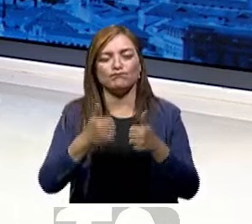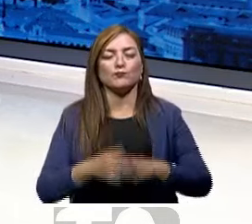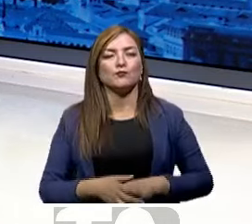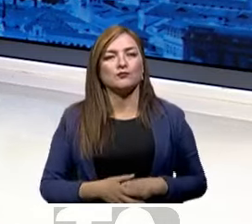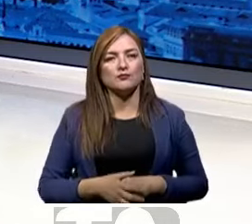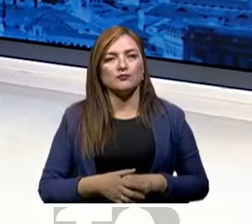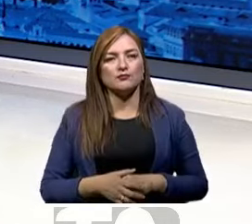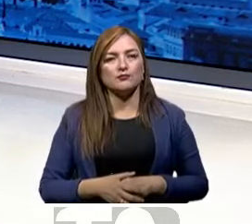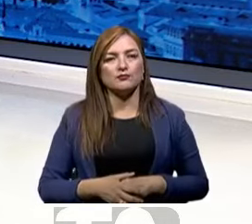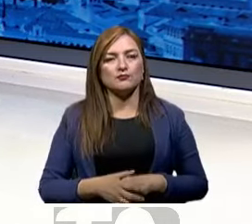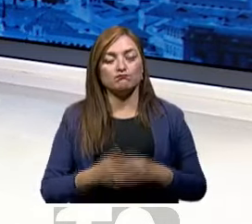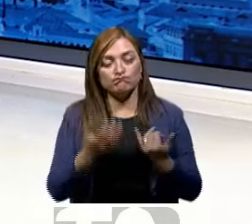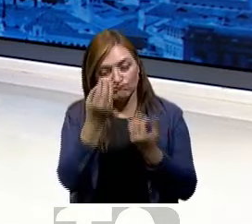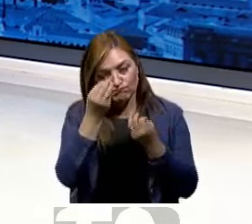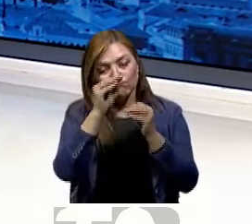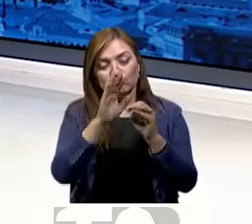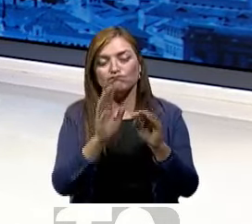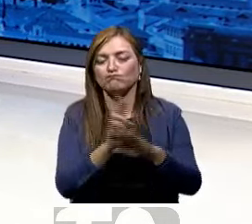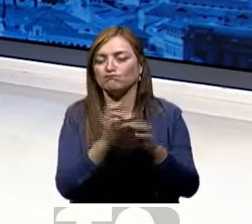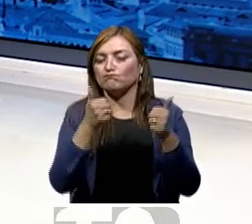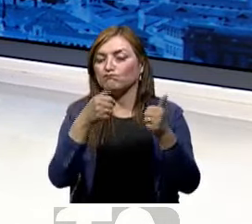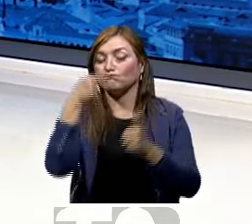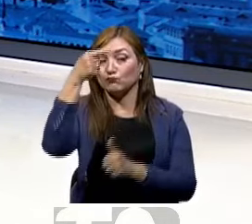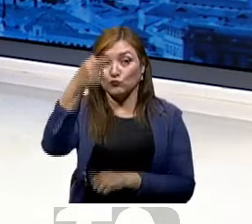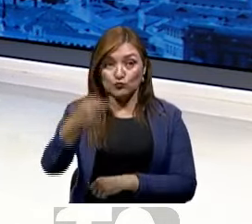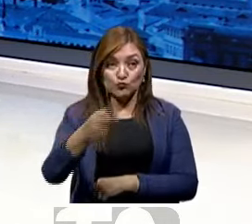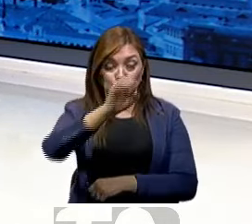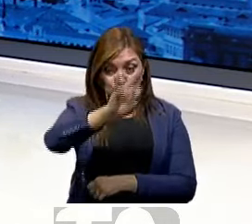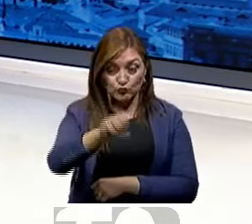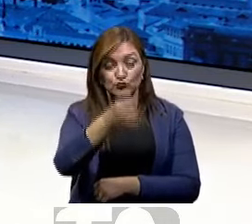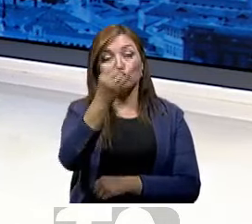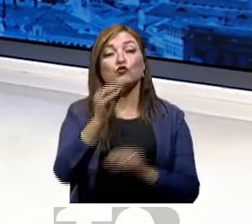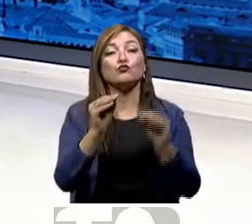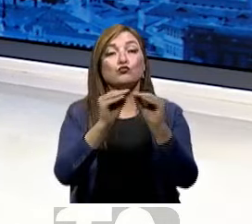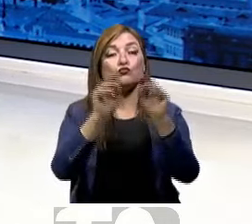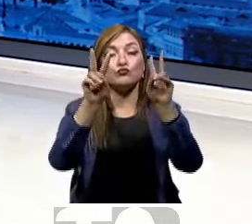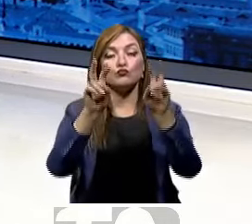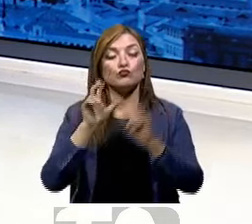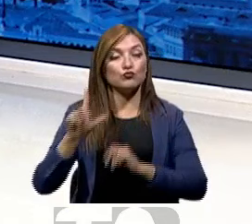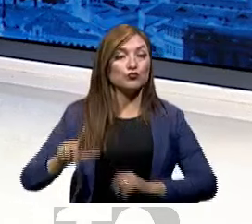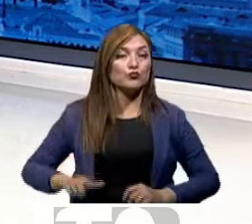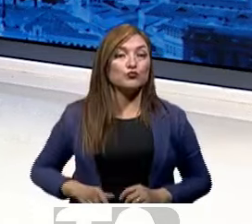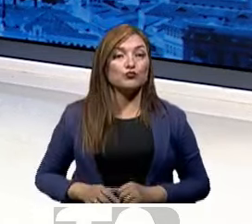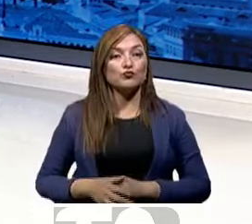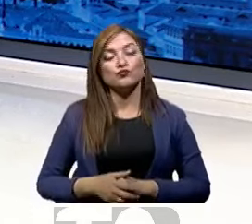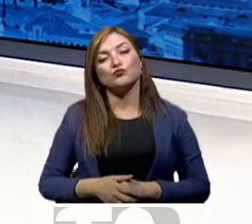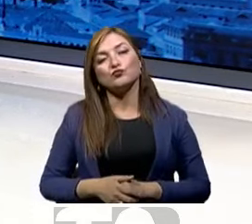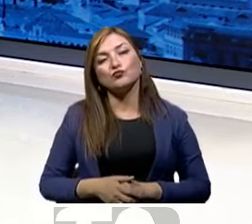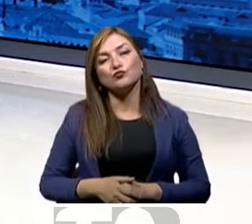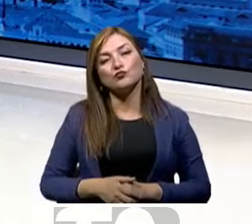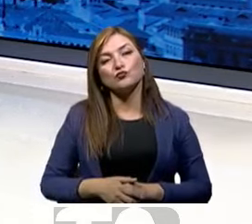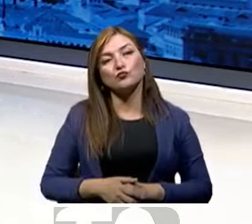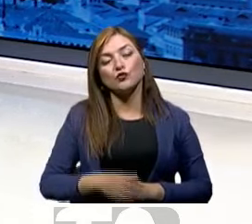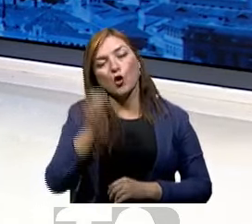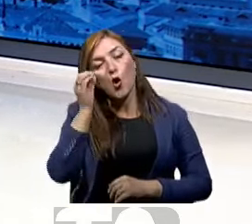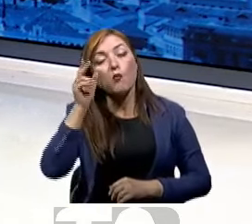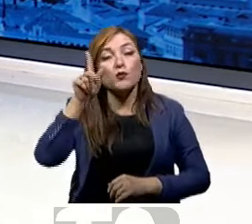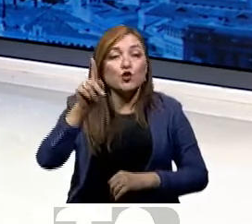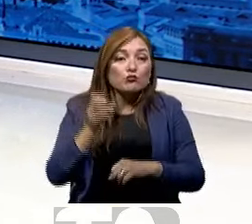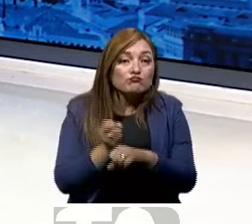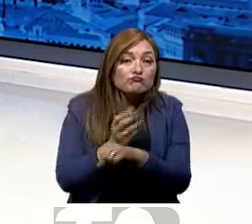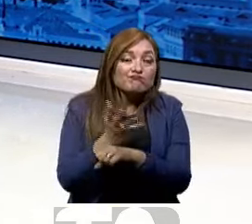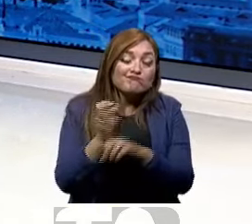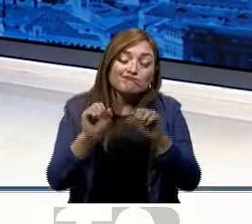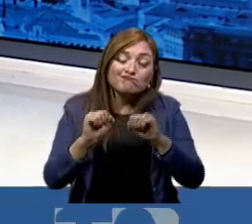Amigos, espero que esta información les sea de utilidad. Nos vemos el próximo jueves con más temas de salud. Y recuerden que si tienen comentarios o